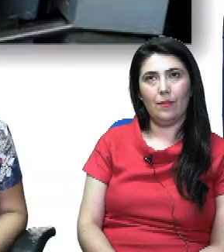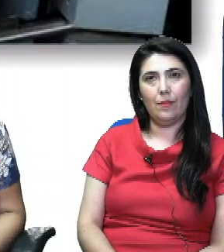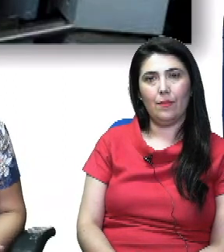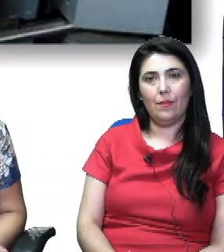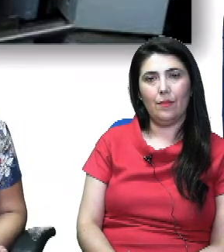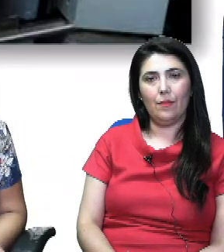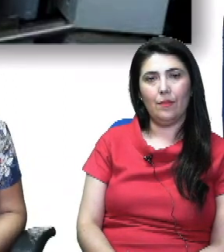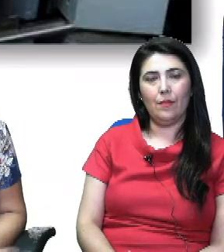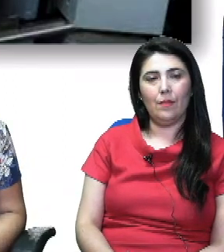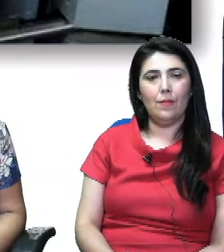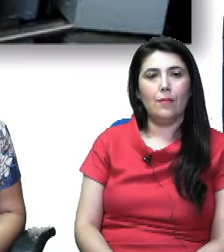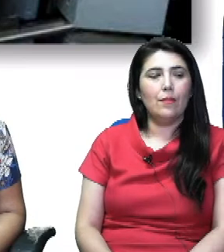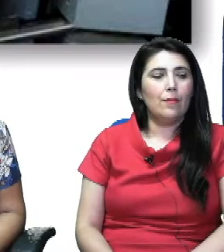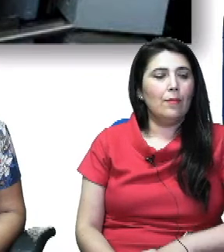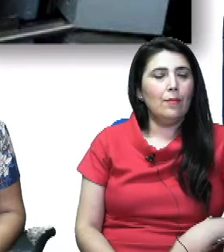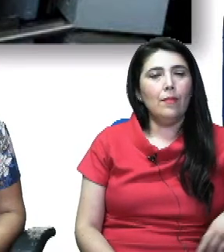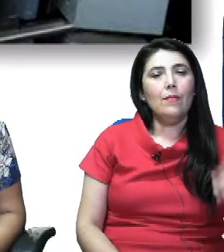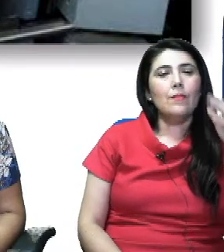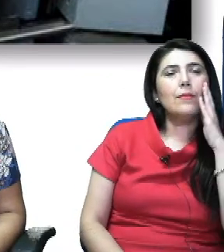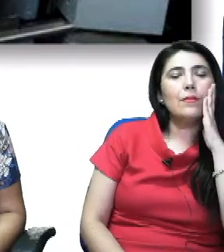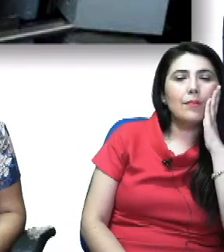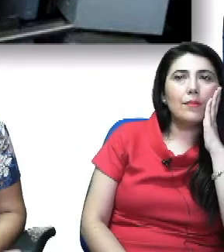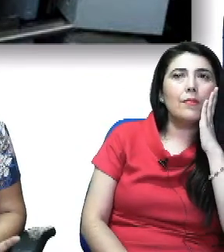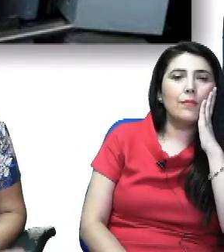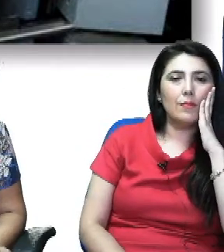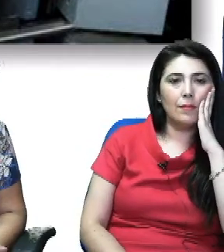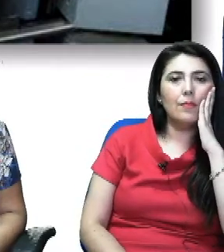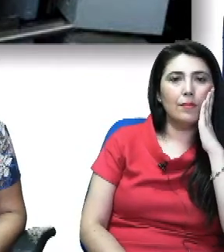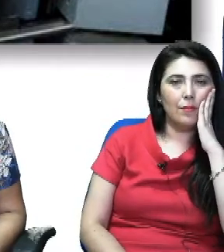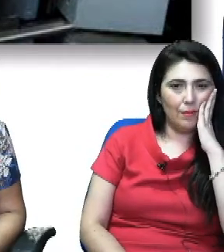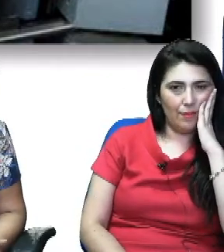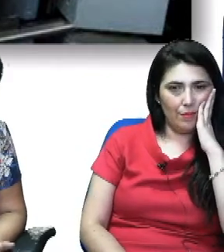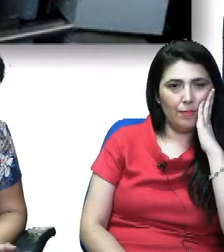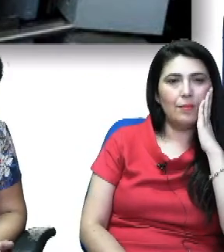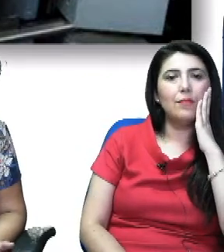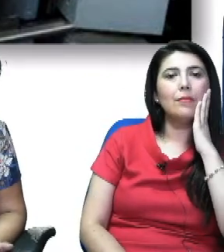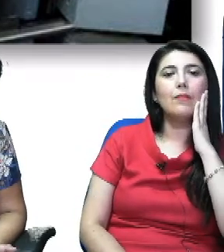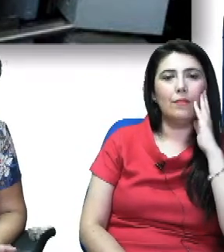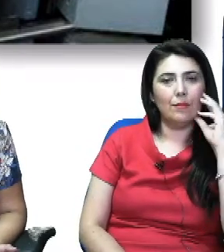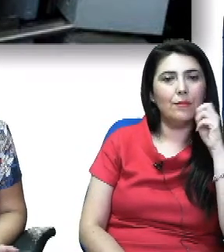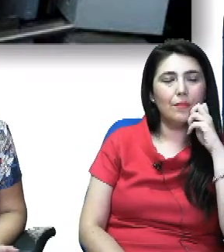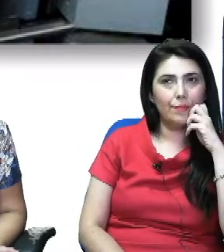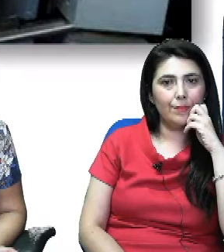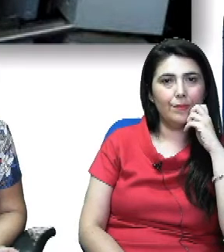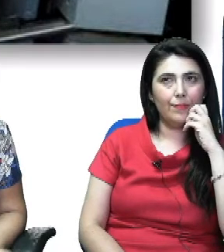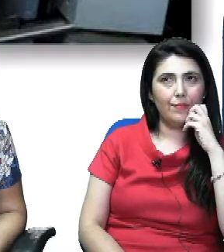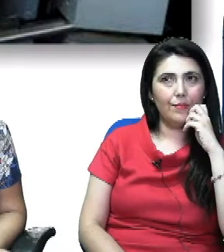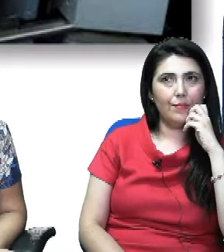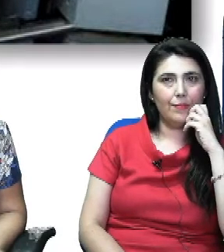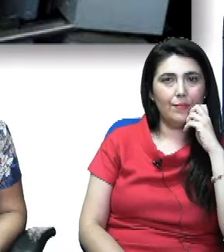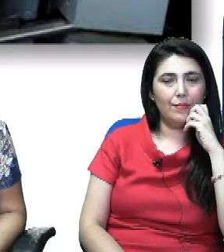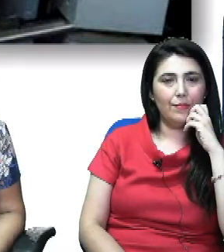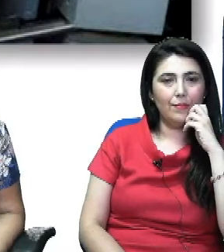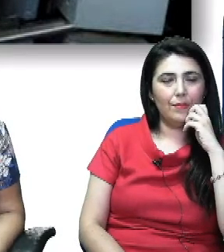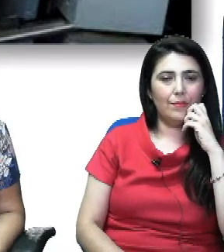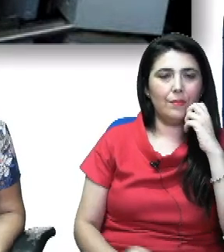También vamos a decir de que aparecen diversos problemas y en diferentes planos, tanto a nivel individual, familiar, pero también aparecen